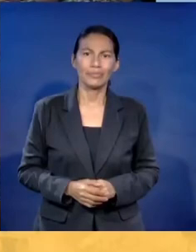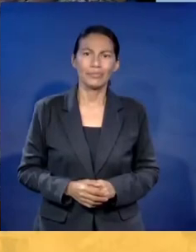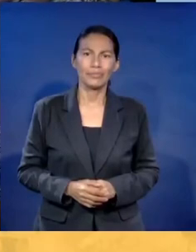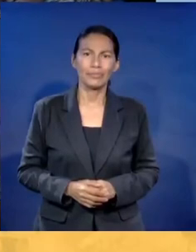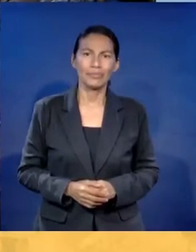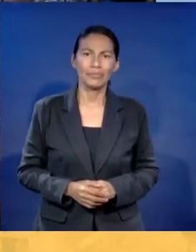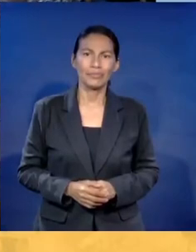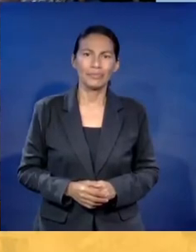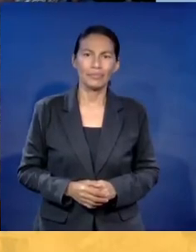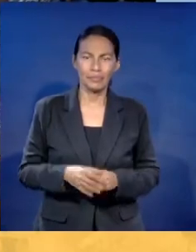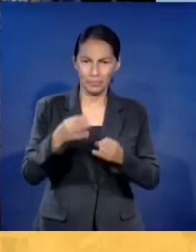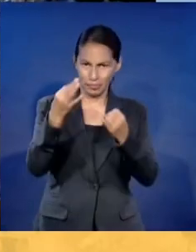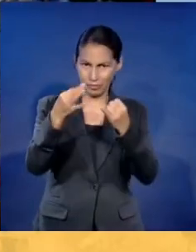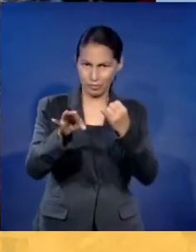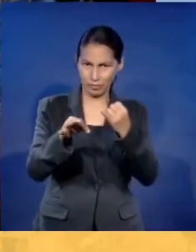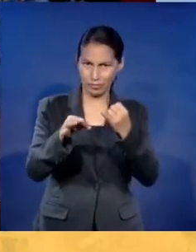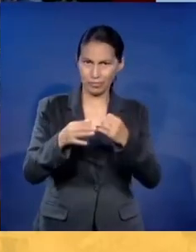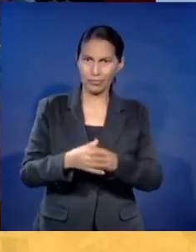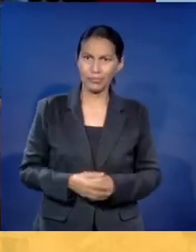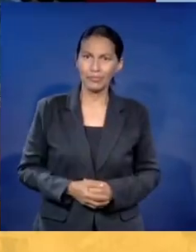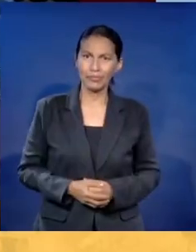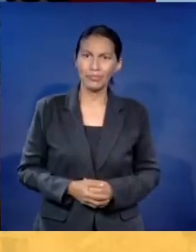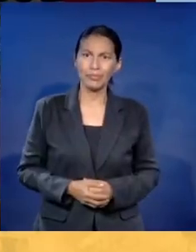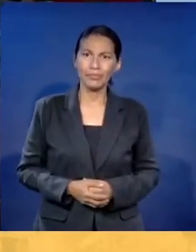vamos a ir al último esta mañana